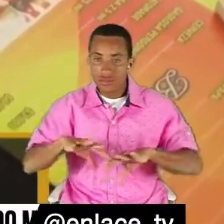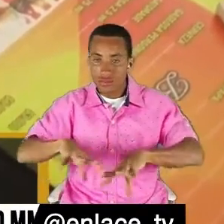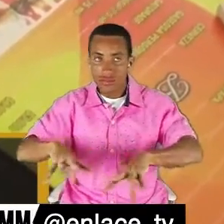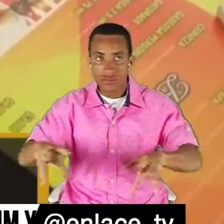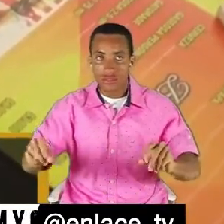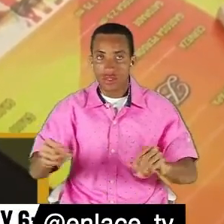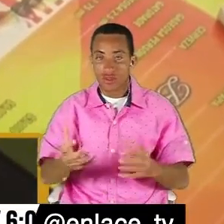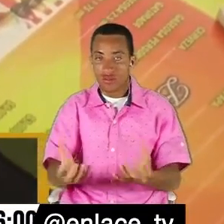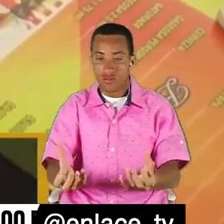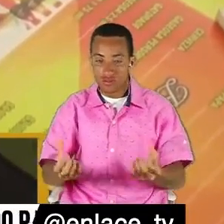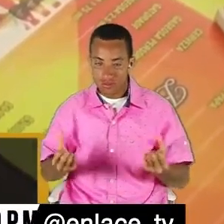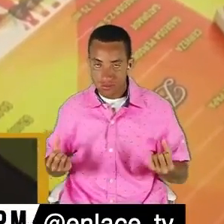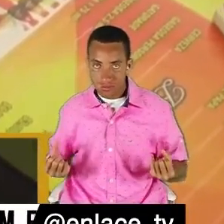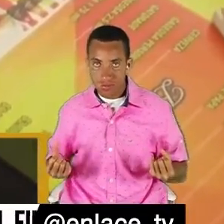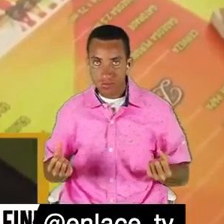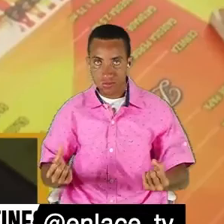caja